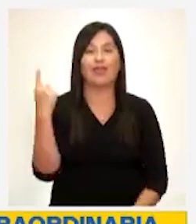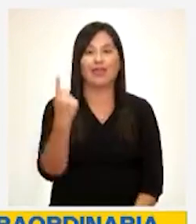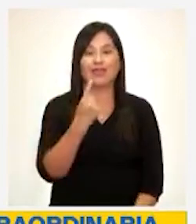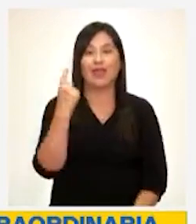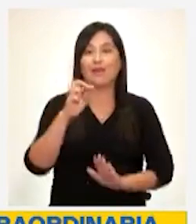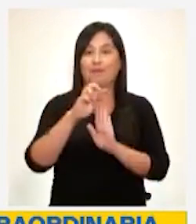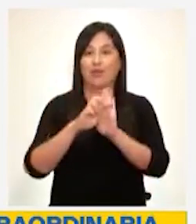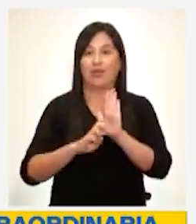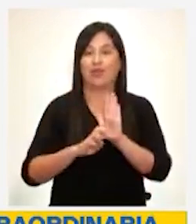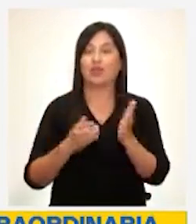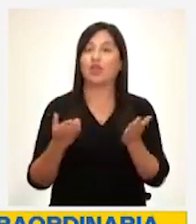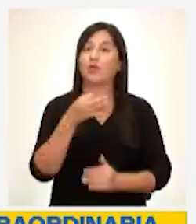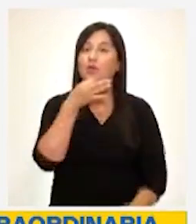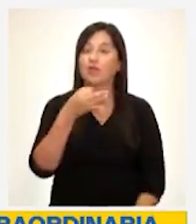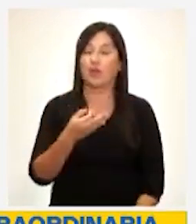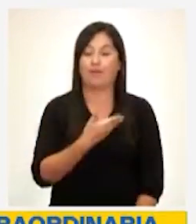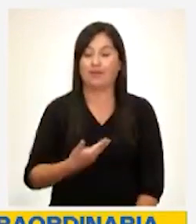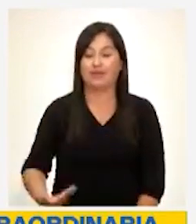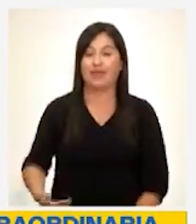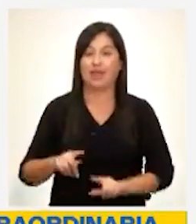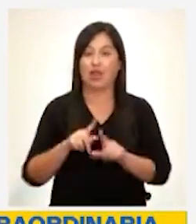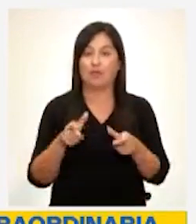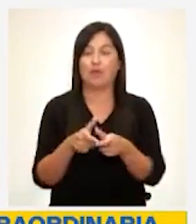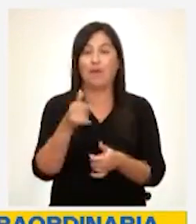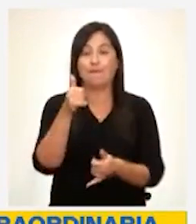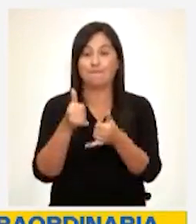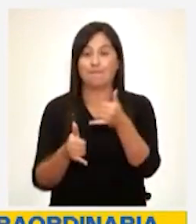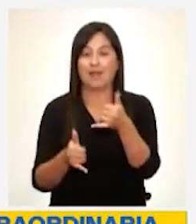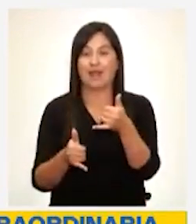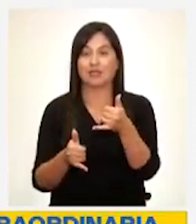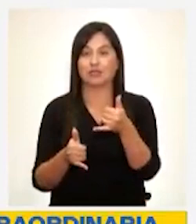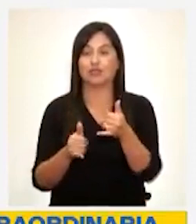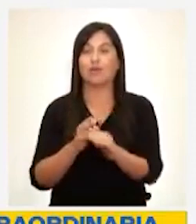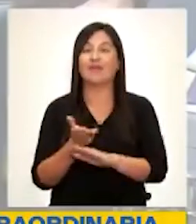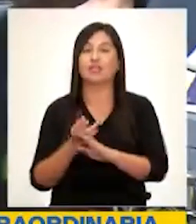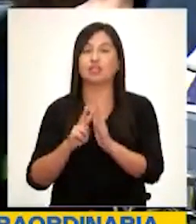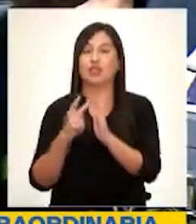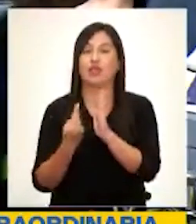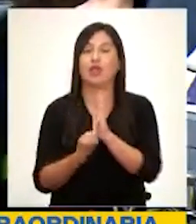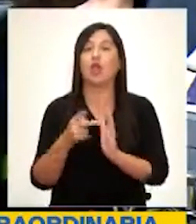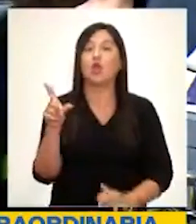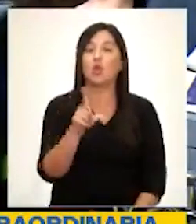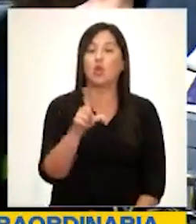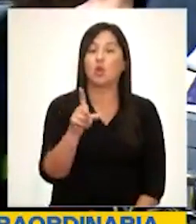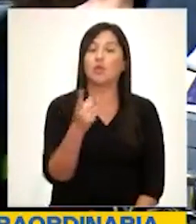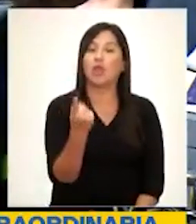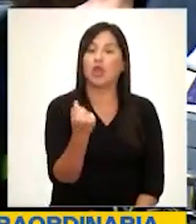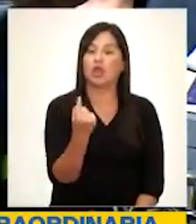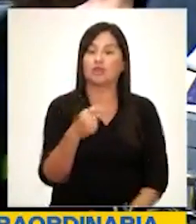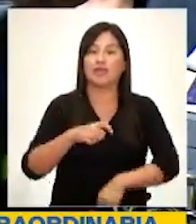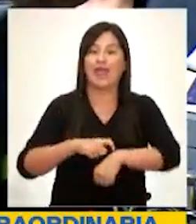en particular el proyecto de ley Busca aliviar las deudas de 76,000 deudores cuya carga financiera mensual se ubica en